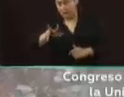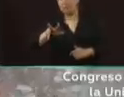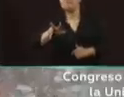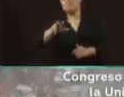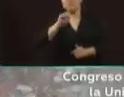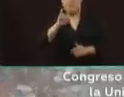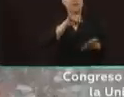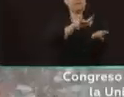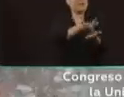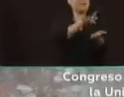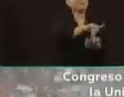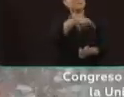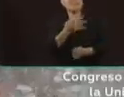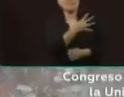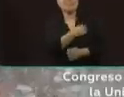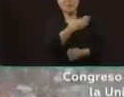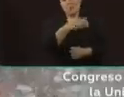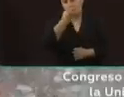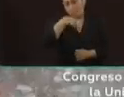Cárdenas.